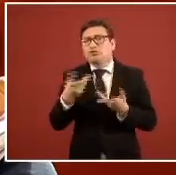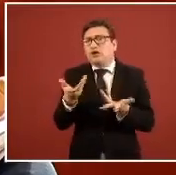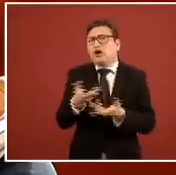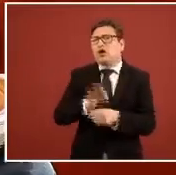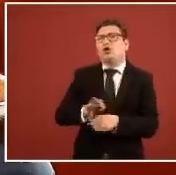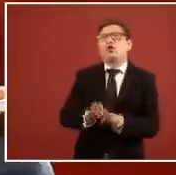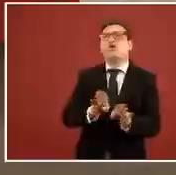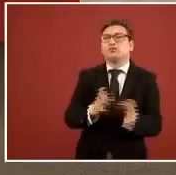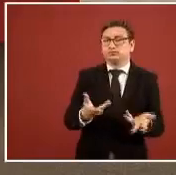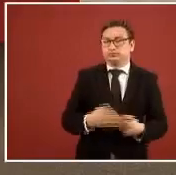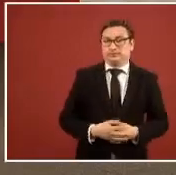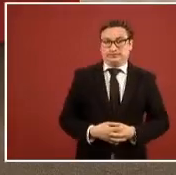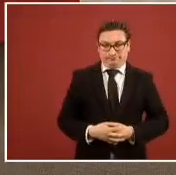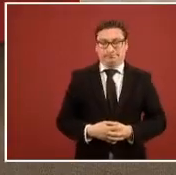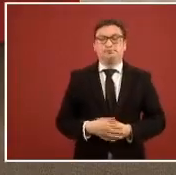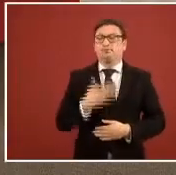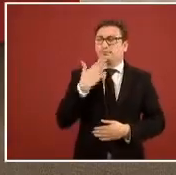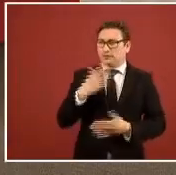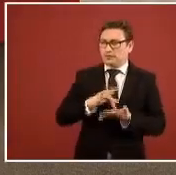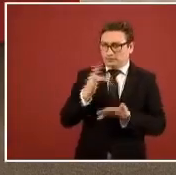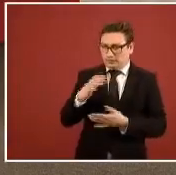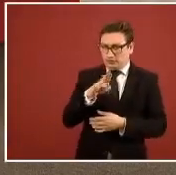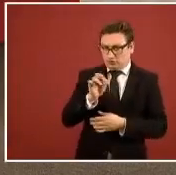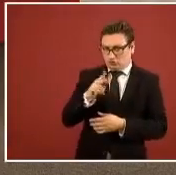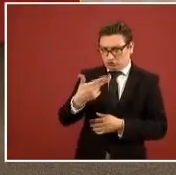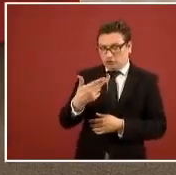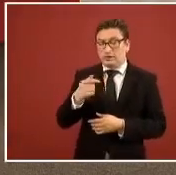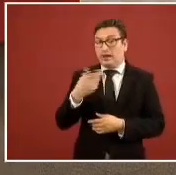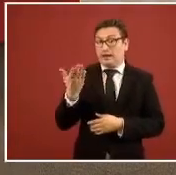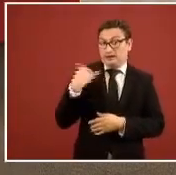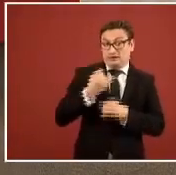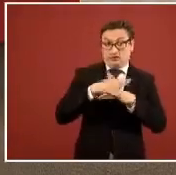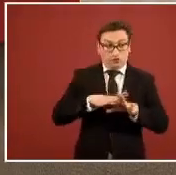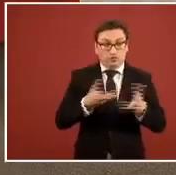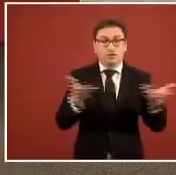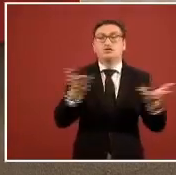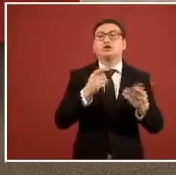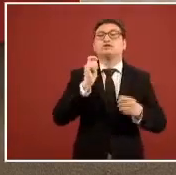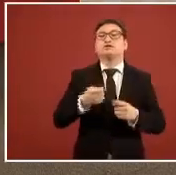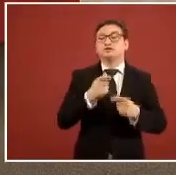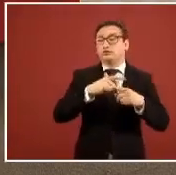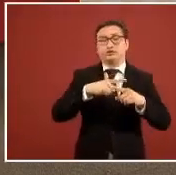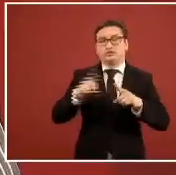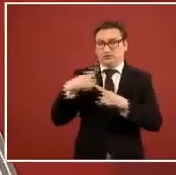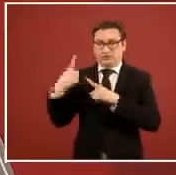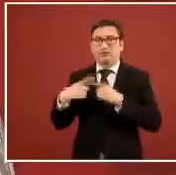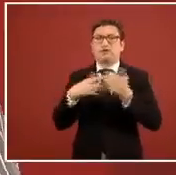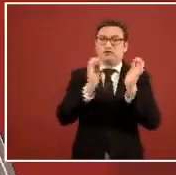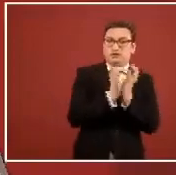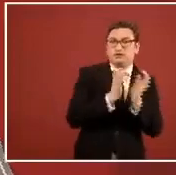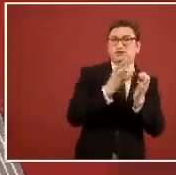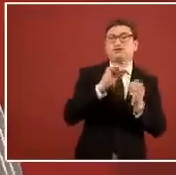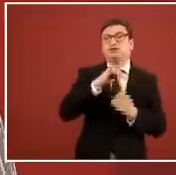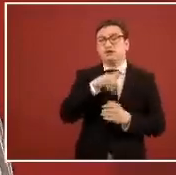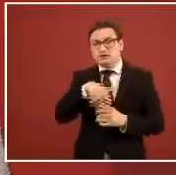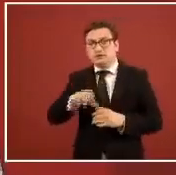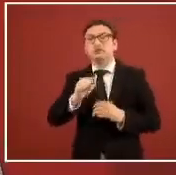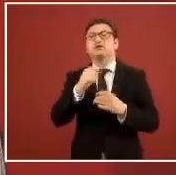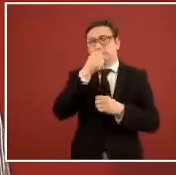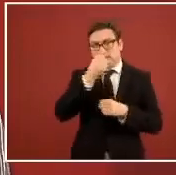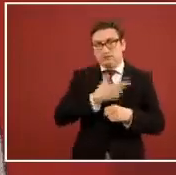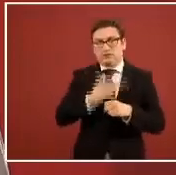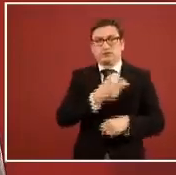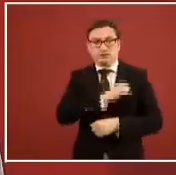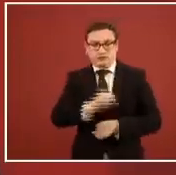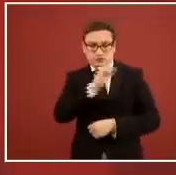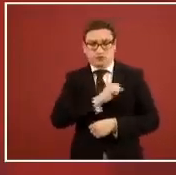derechohabientes. Gracias. Gracias, Ruth, con gusto. Toda la información que presentamos aquí es de todo el sector. Incluye el ISSSTE, el IMSS, la Secretaría de